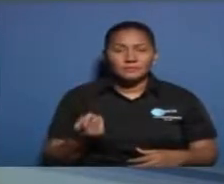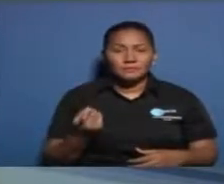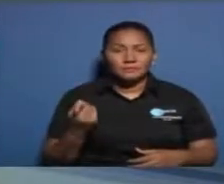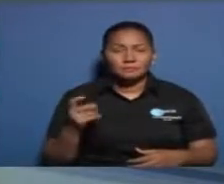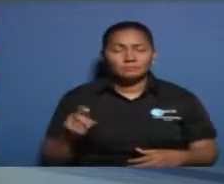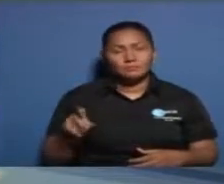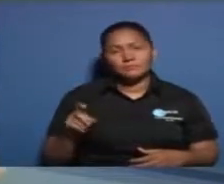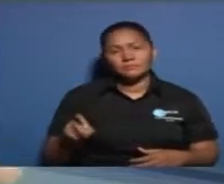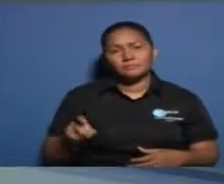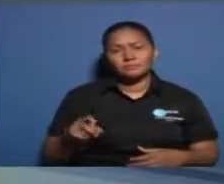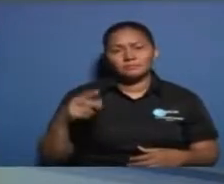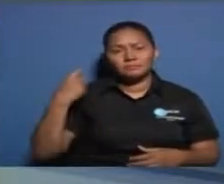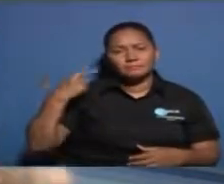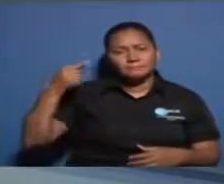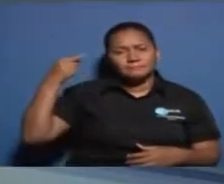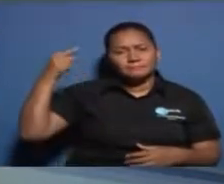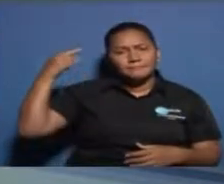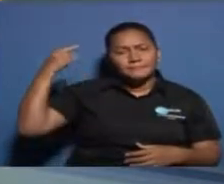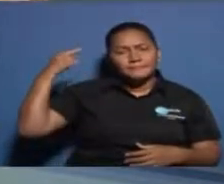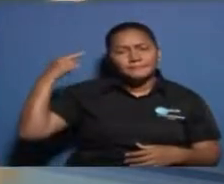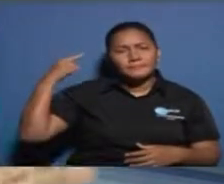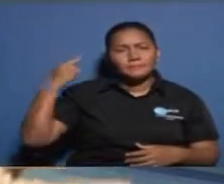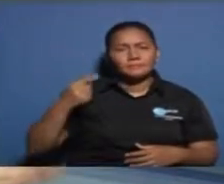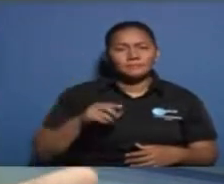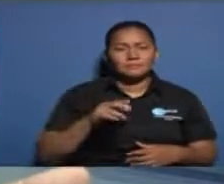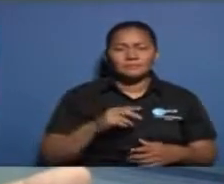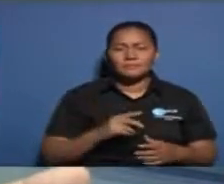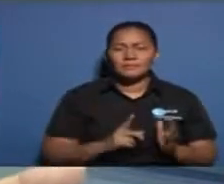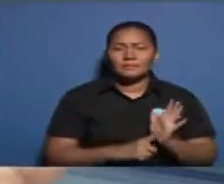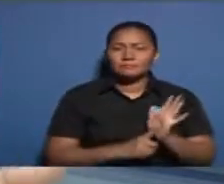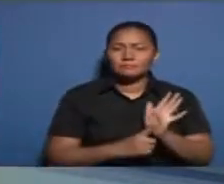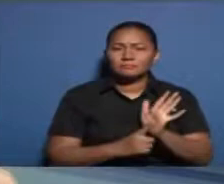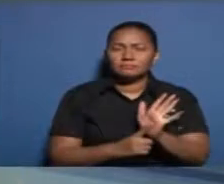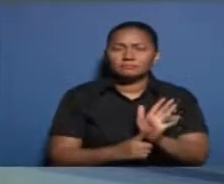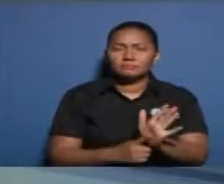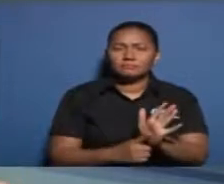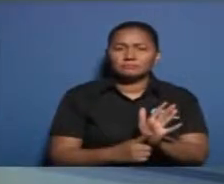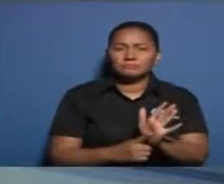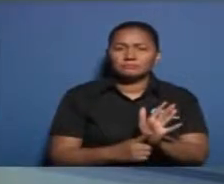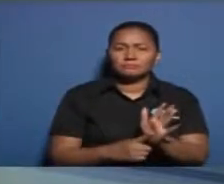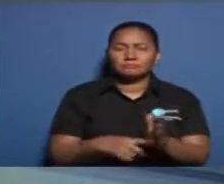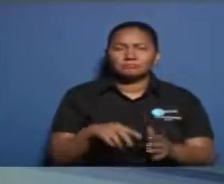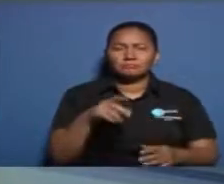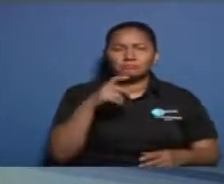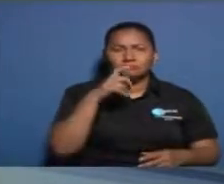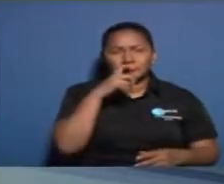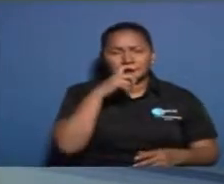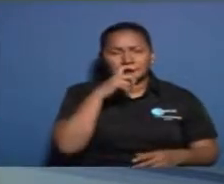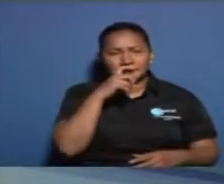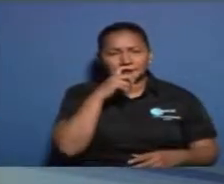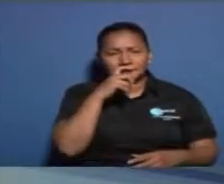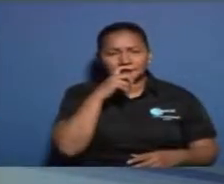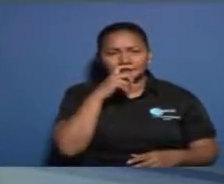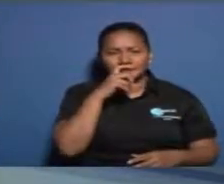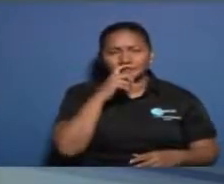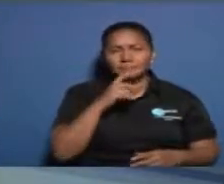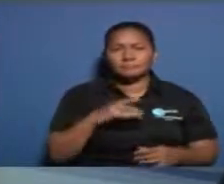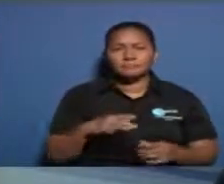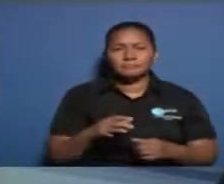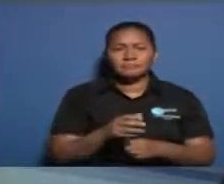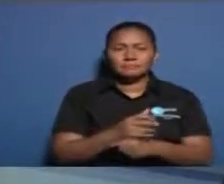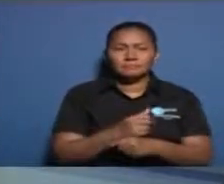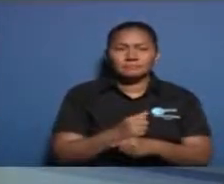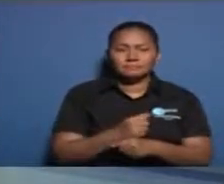de reafirmar de dar a conocer su paternidad es lo que llevó a la desvalorización